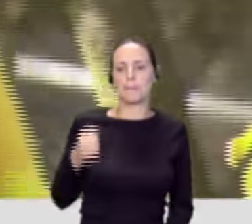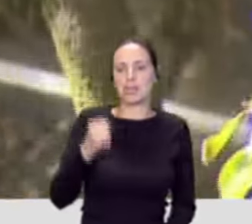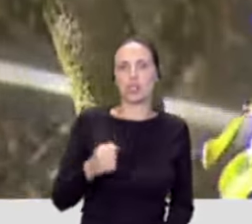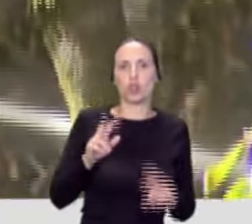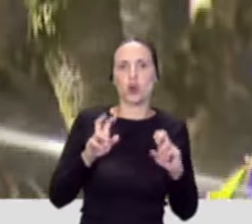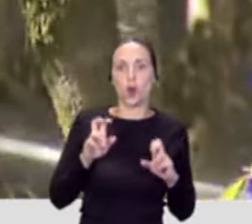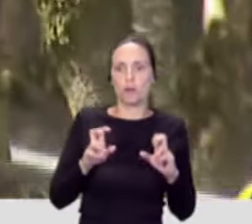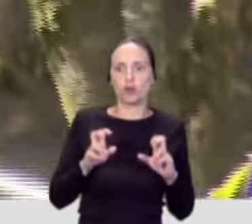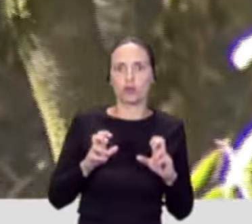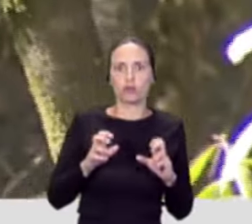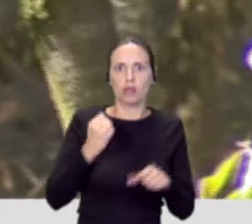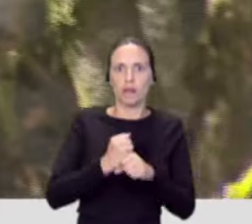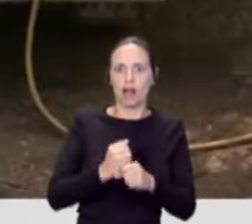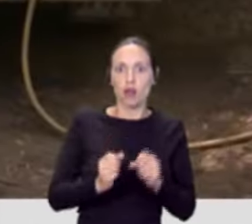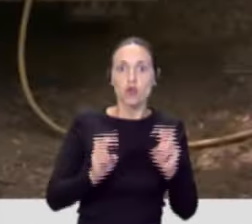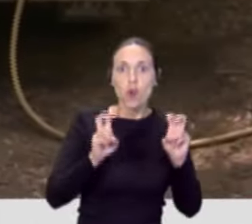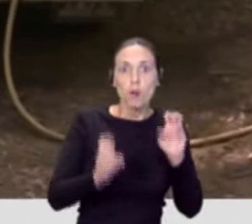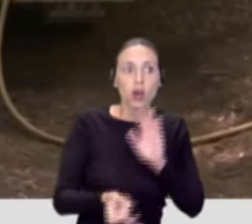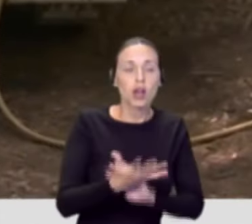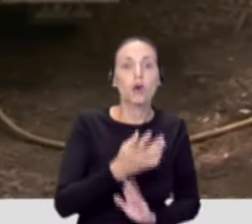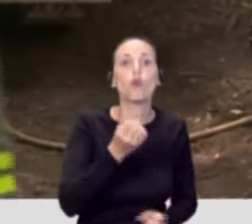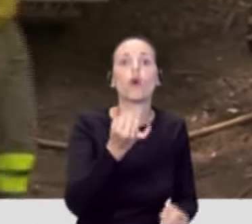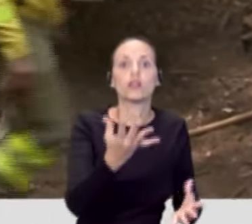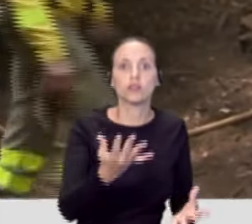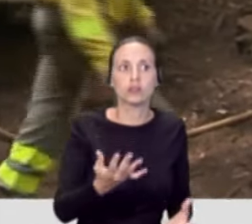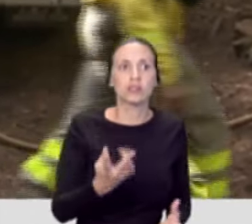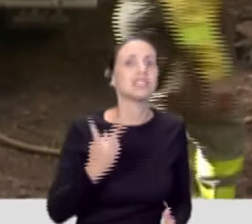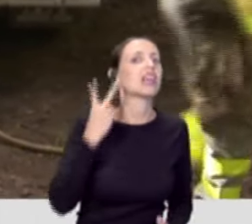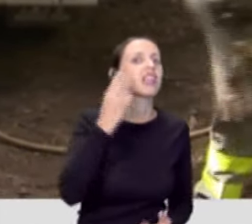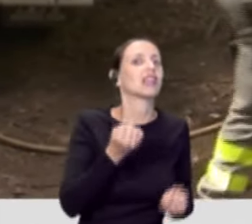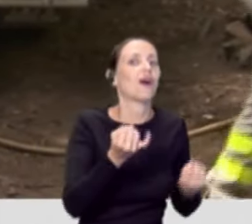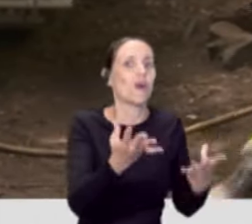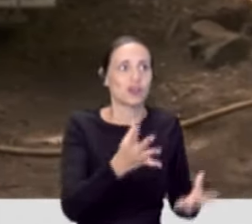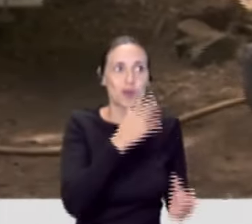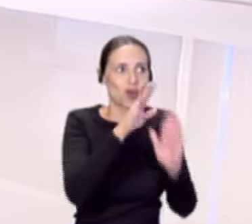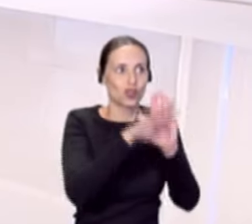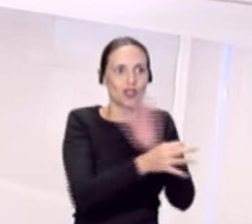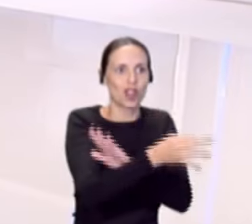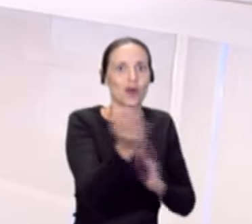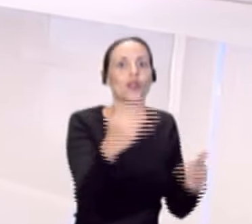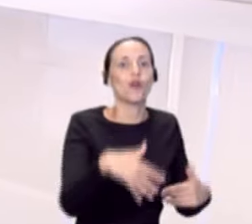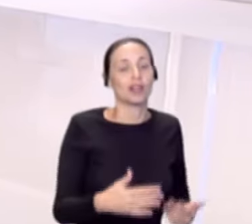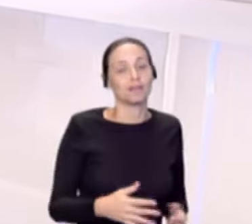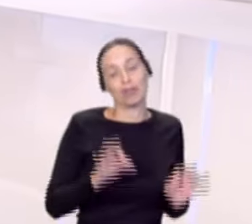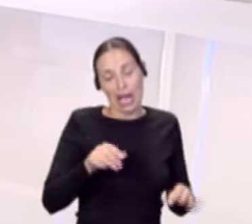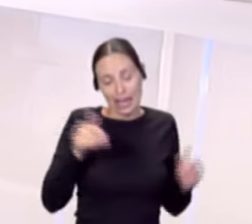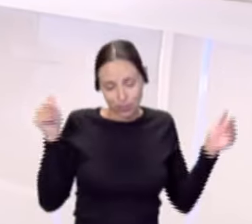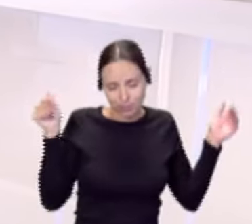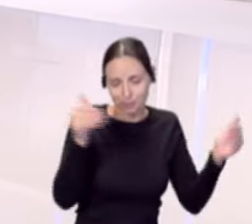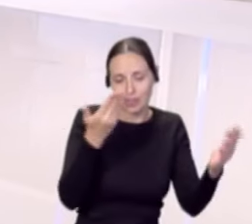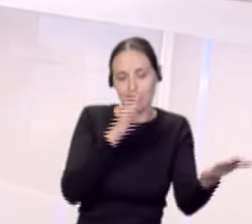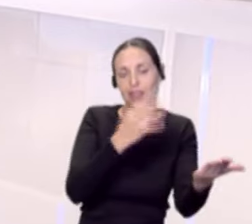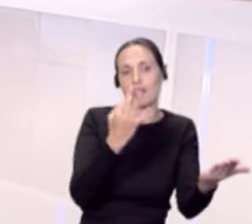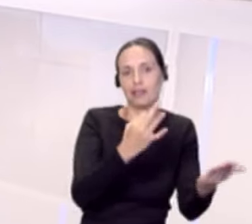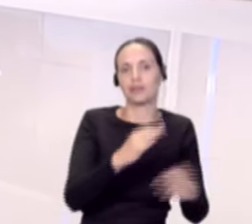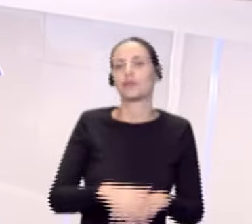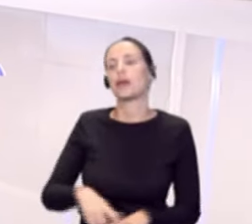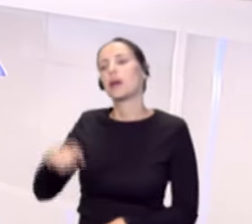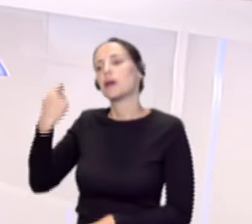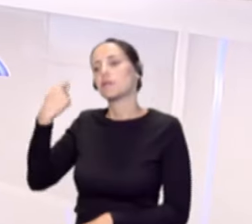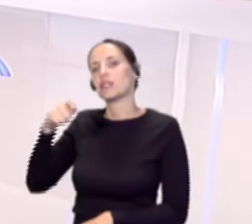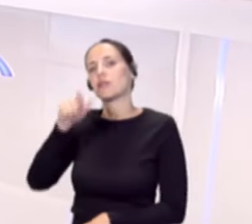abandonan porque no tenemos las condiciones? Pues de eso se trata. Ya, Carlos Velázquez, presidente de Profor Canarias, de los profesionales forestales de